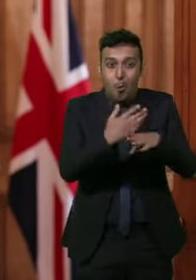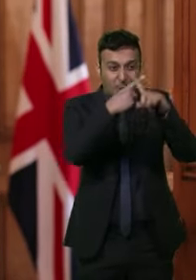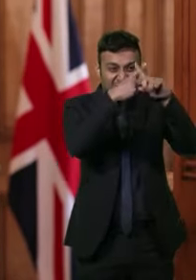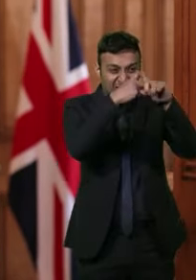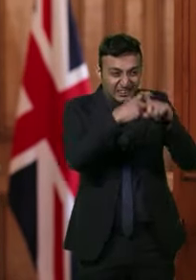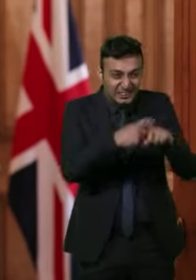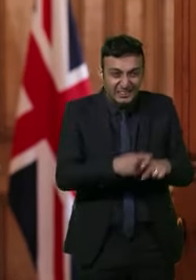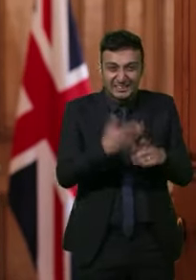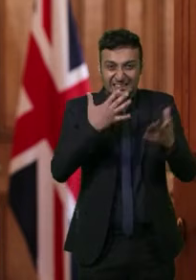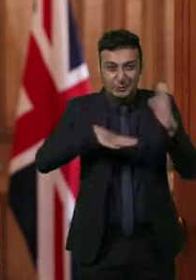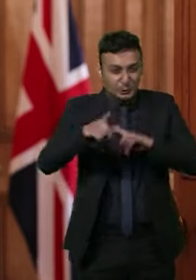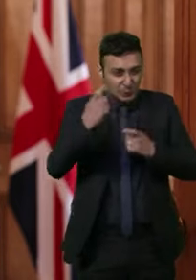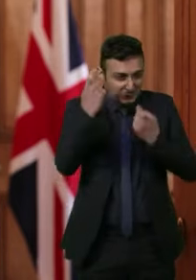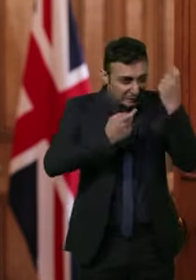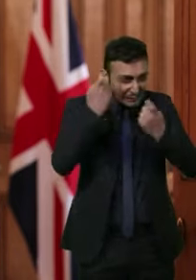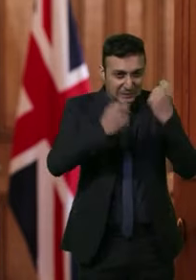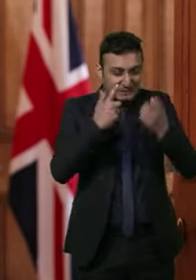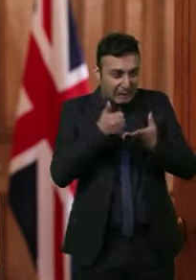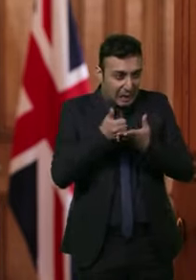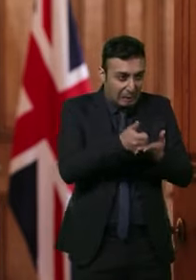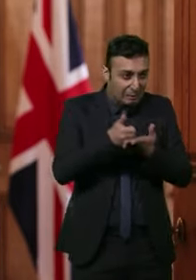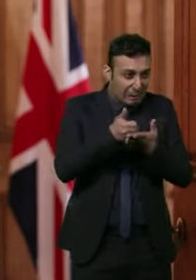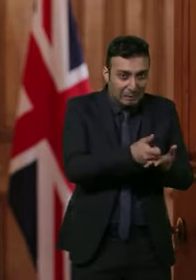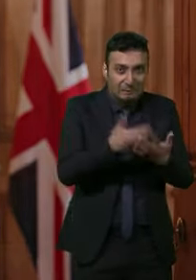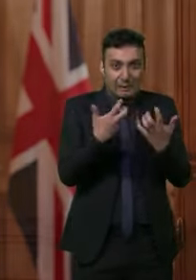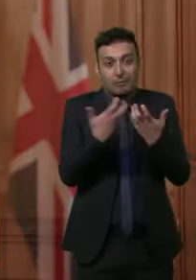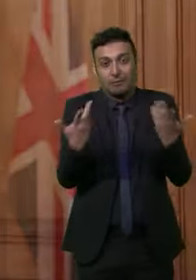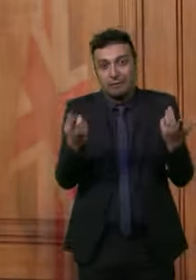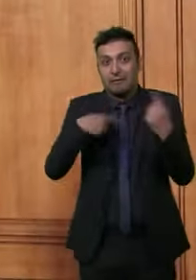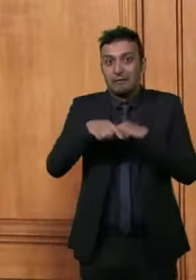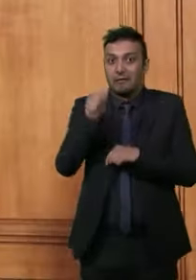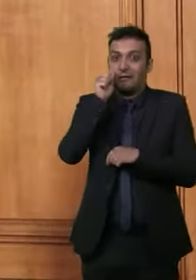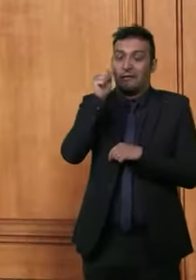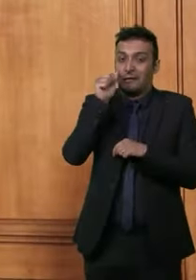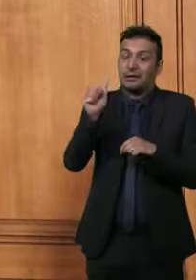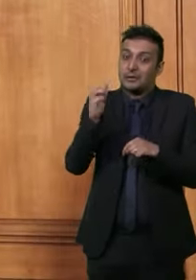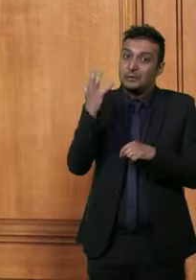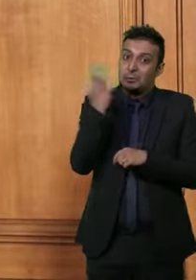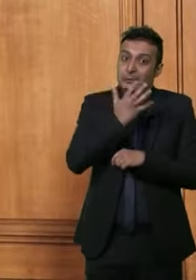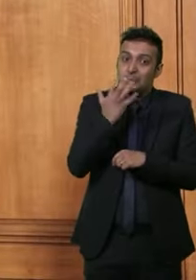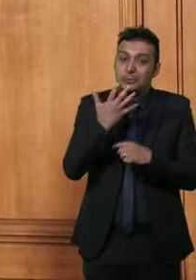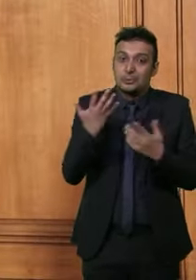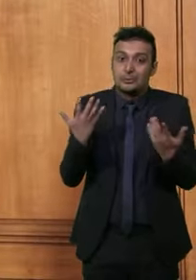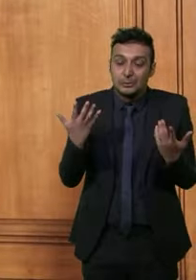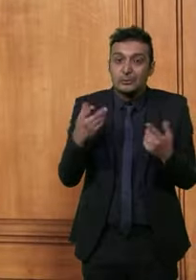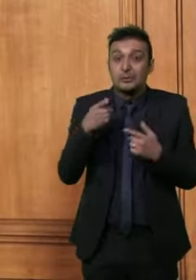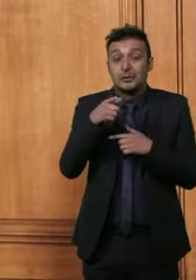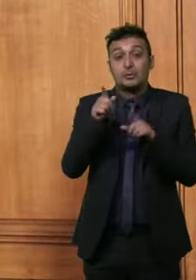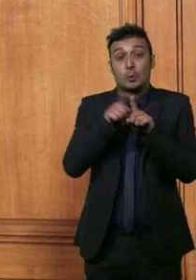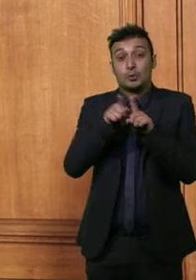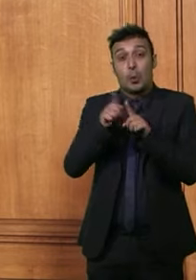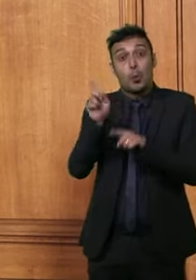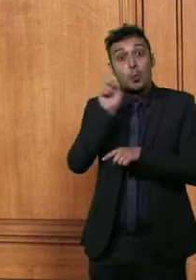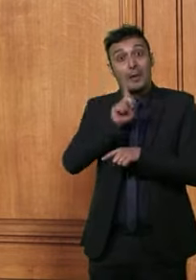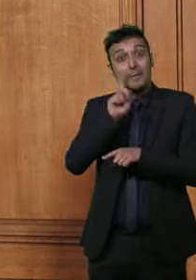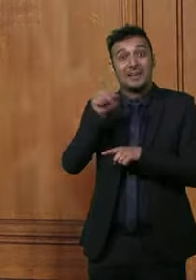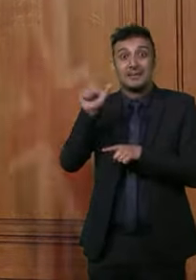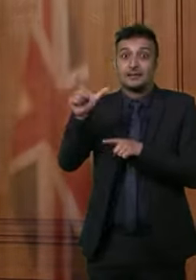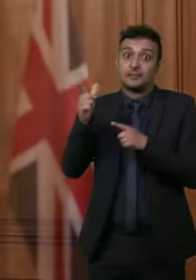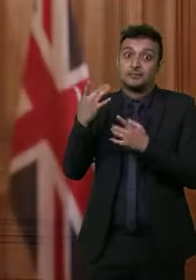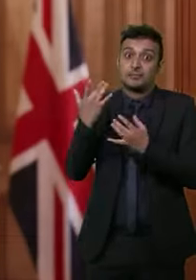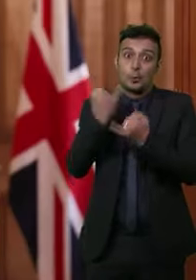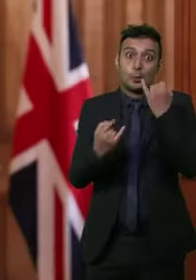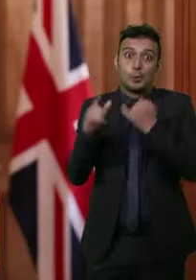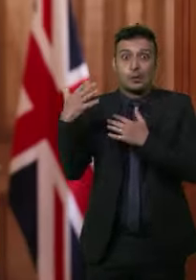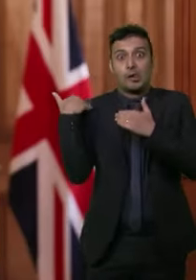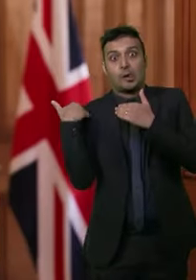hasta ecuaciones de segundo grado y todos sabemos que en la ha recaído de manera desproporcionada sobre las mujeres que a menudo